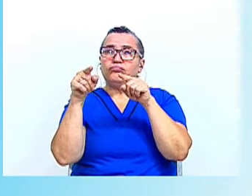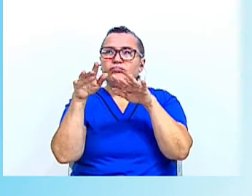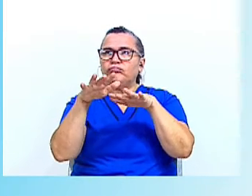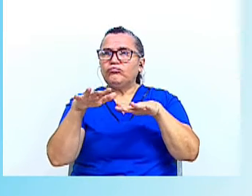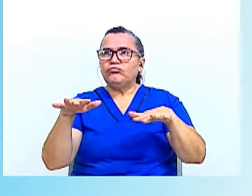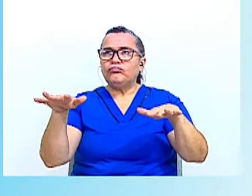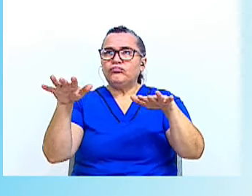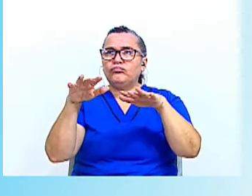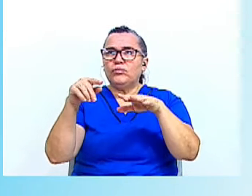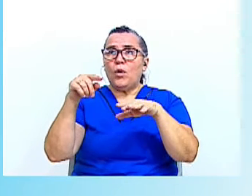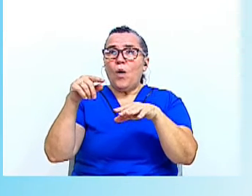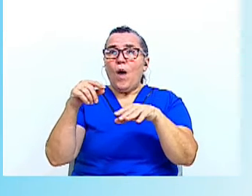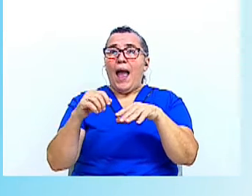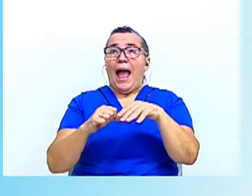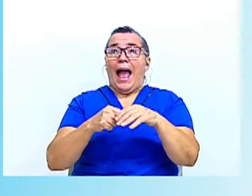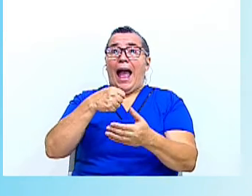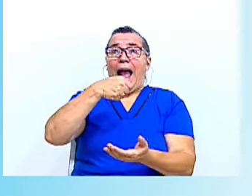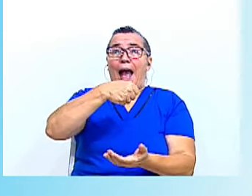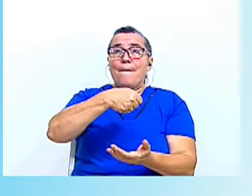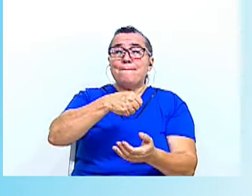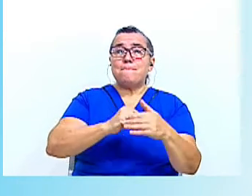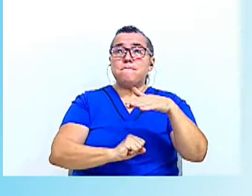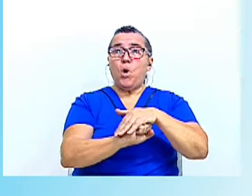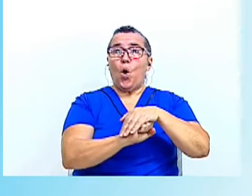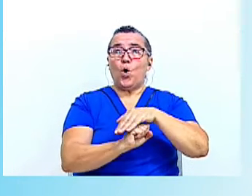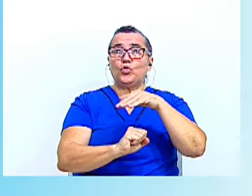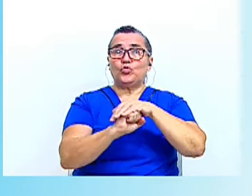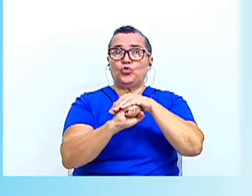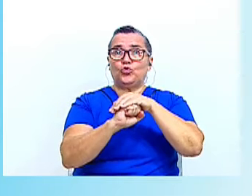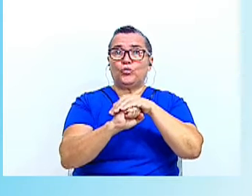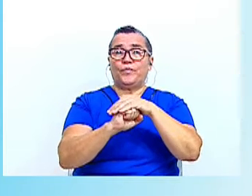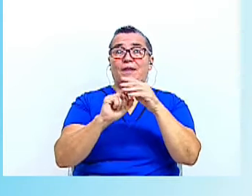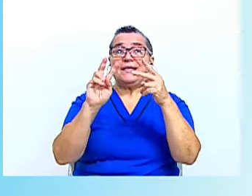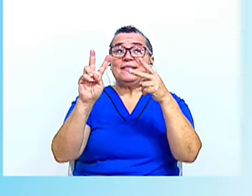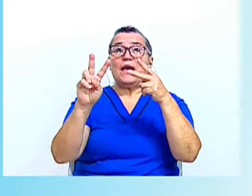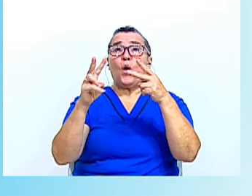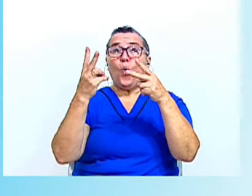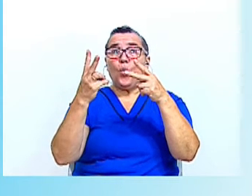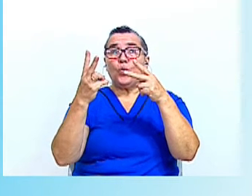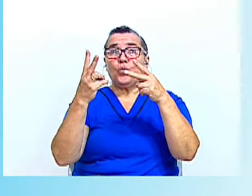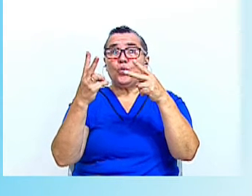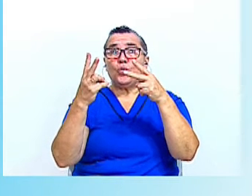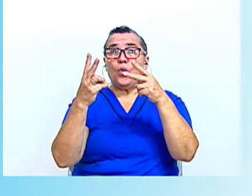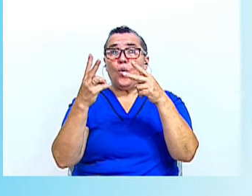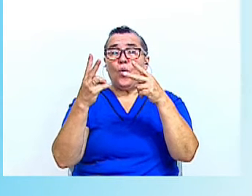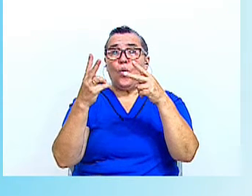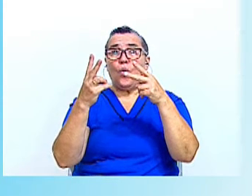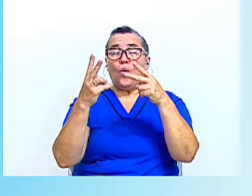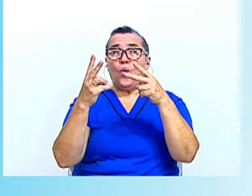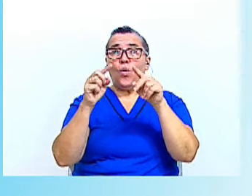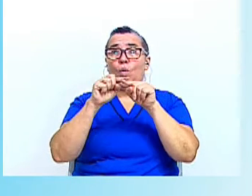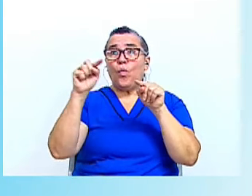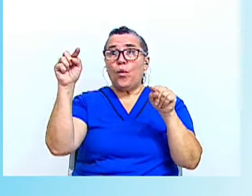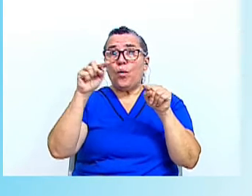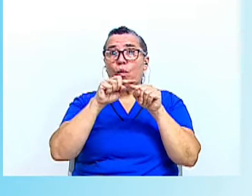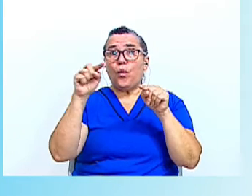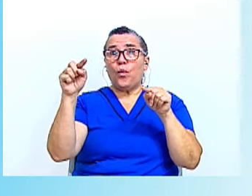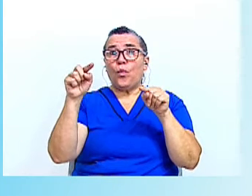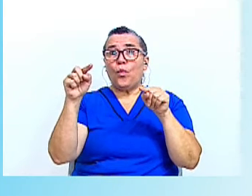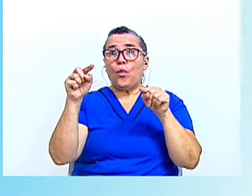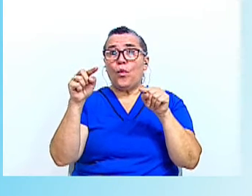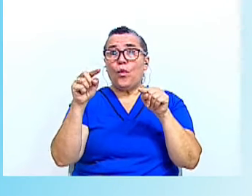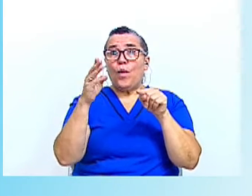el punto de apoyo. Las palancas de segundo género vamos a encontrar en el